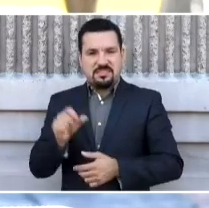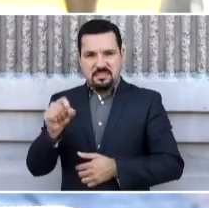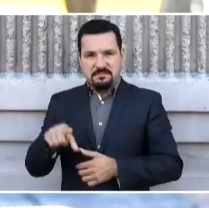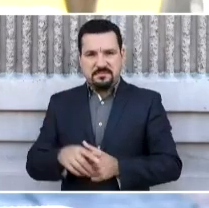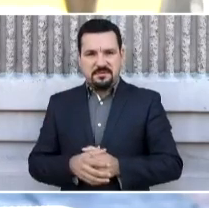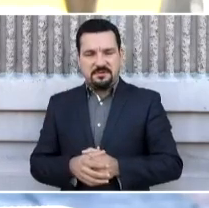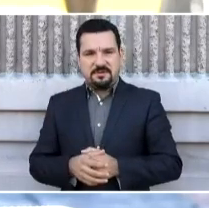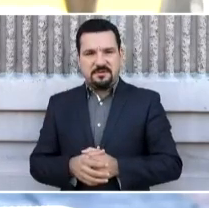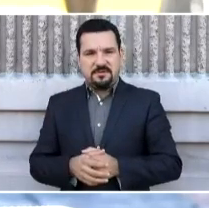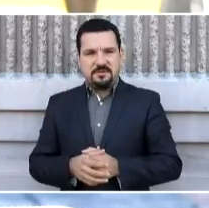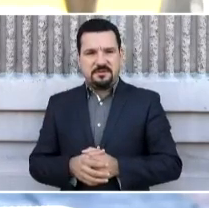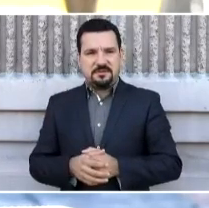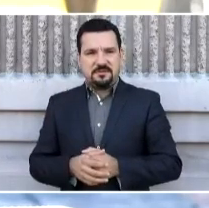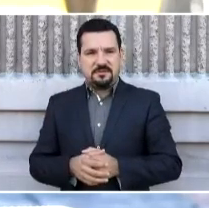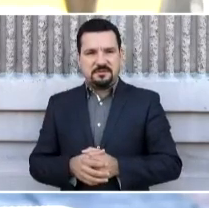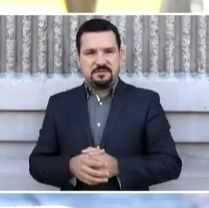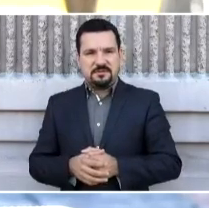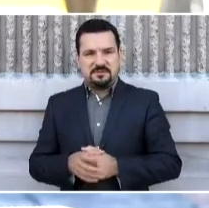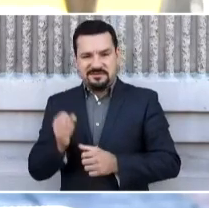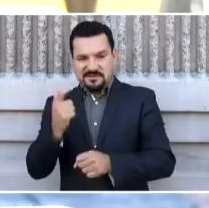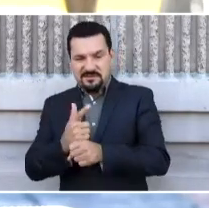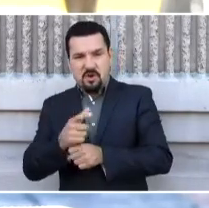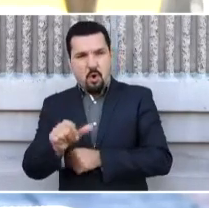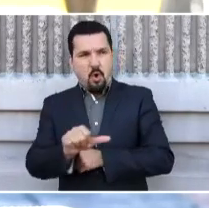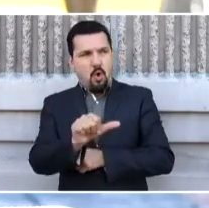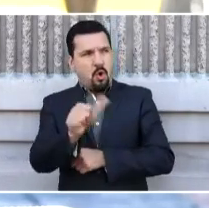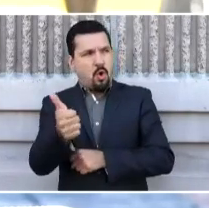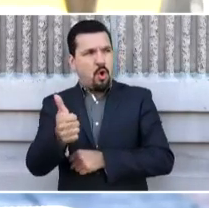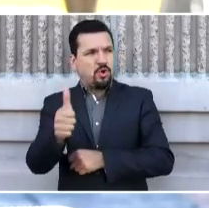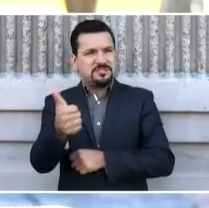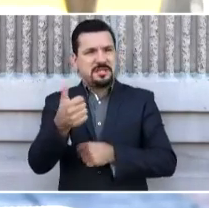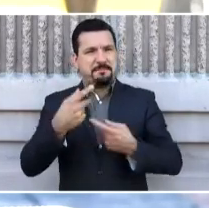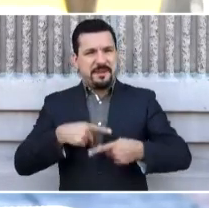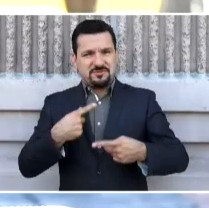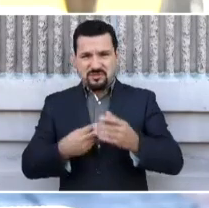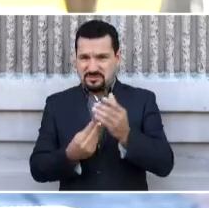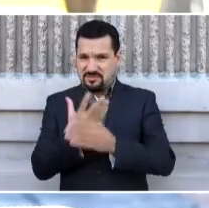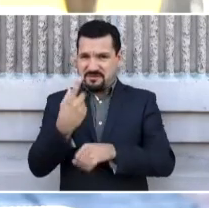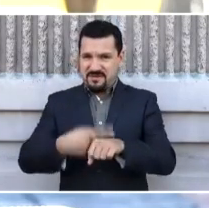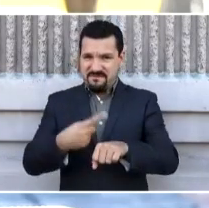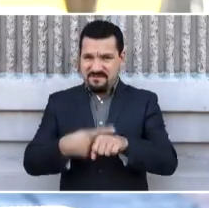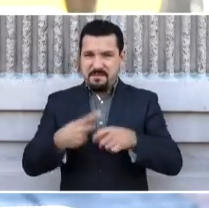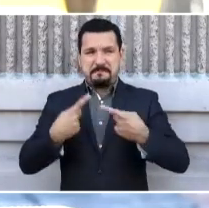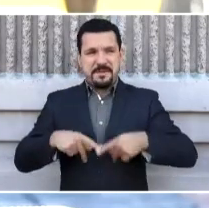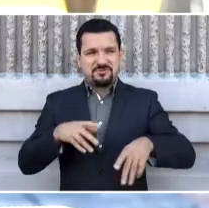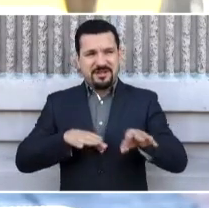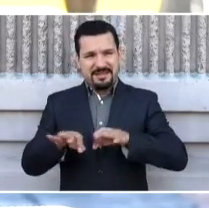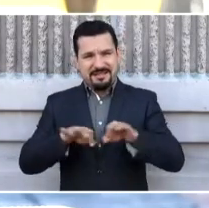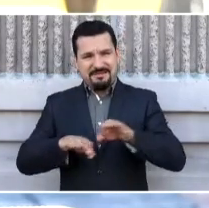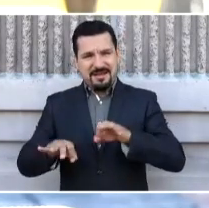Además, se confirmaron 11, otros 11 casos adicionales en personal de la milicia